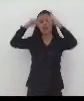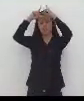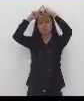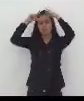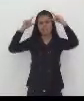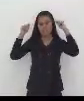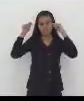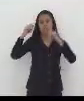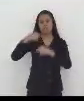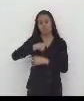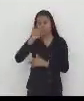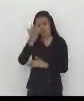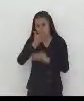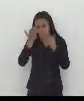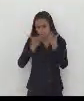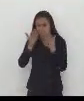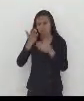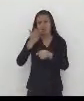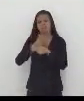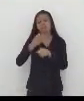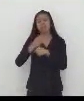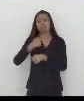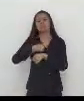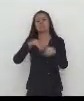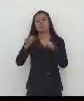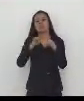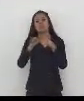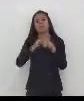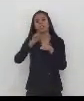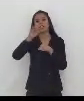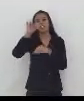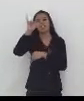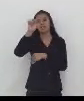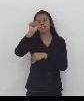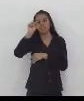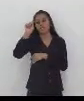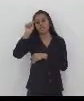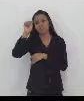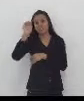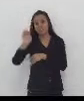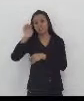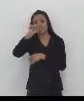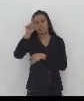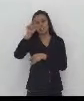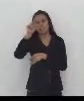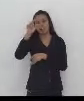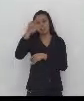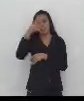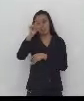en el Hospital Issste de Zaragoza y soy persona con discapacidad.